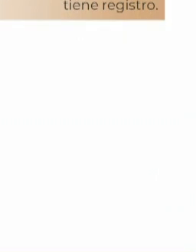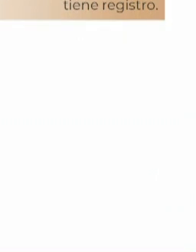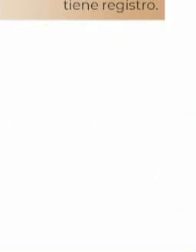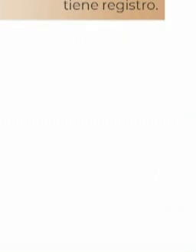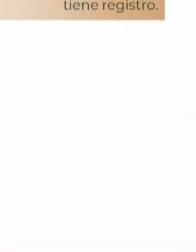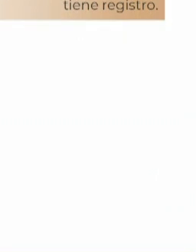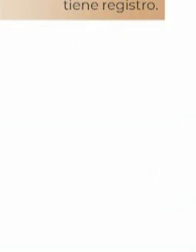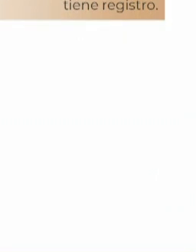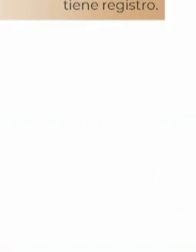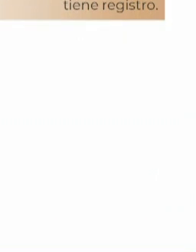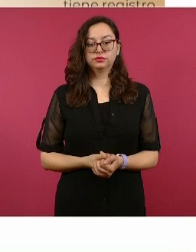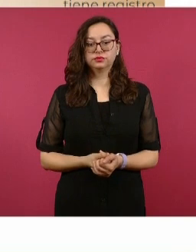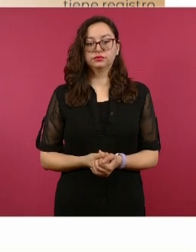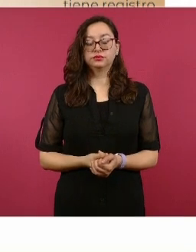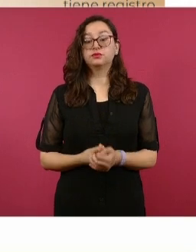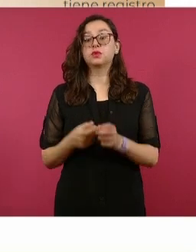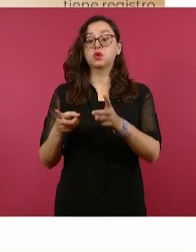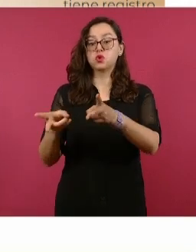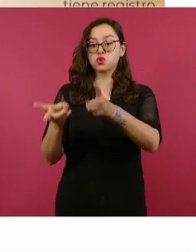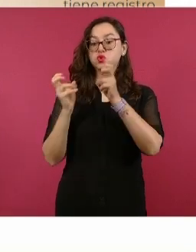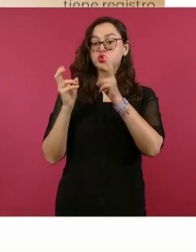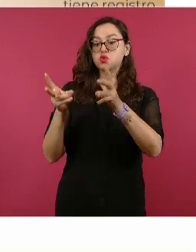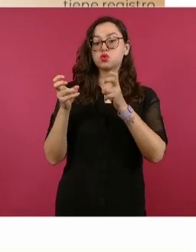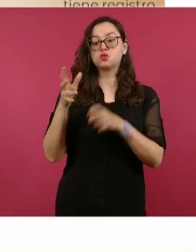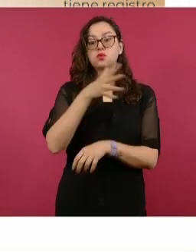general, tenemos una disminución de